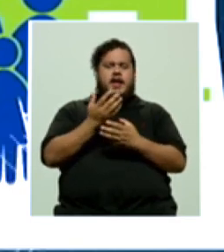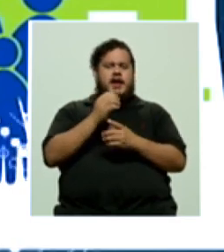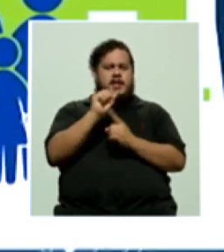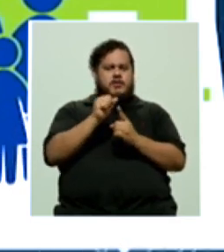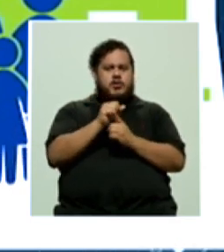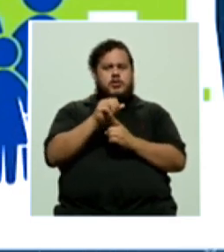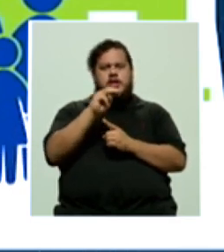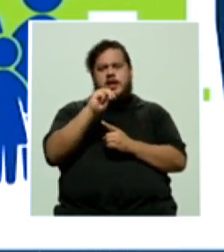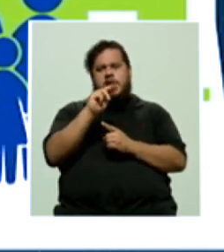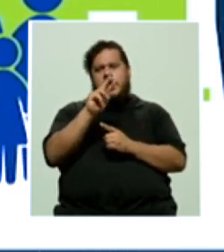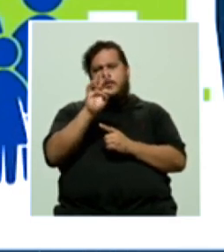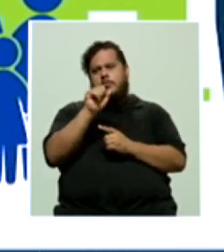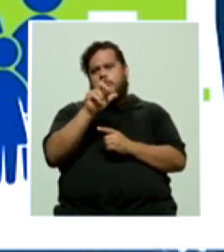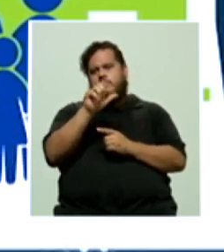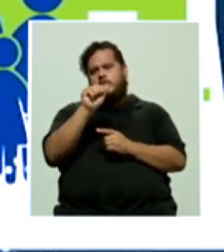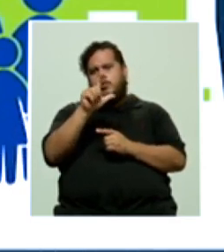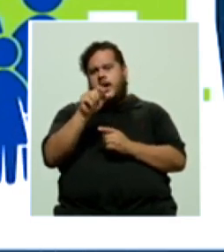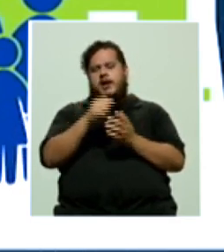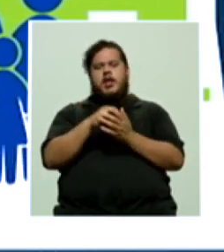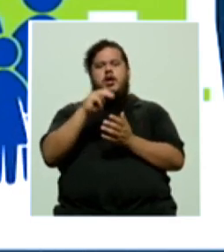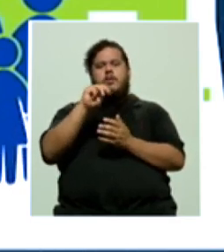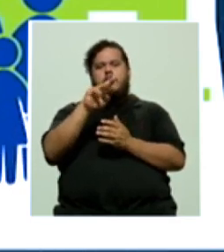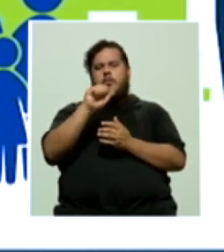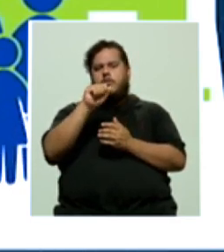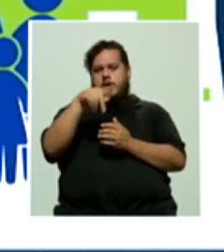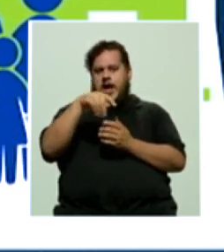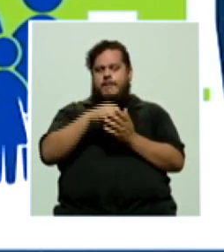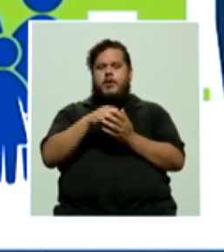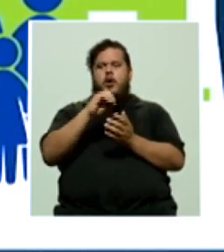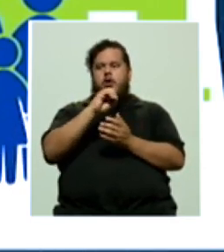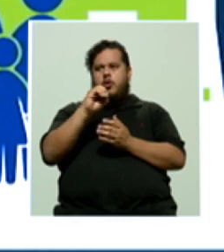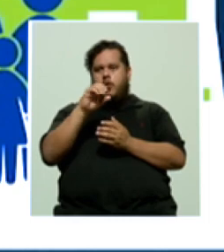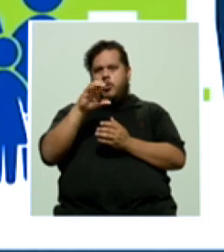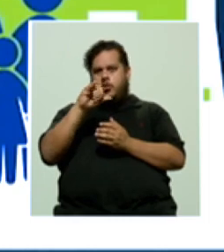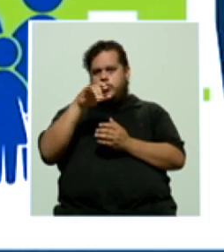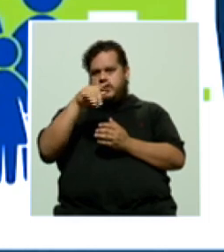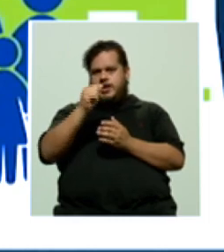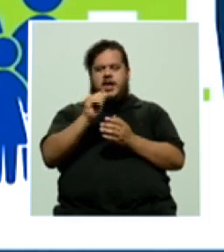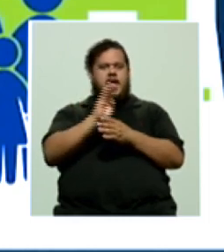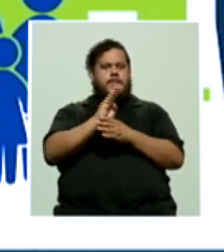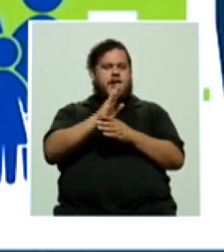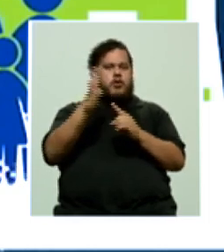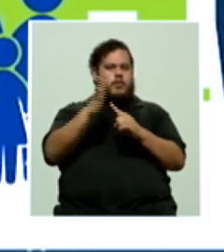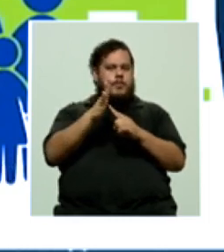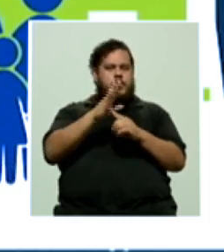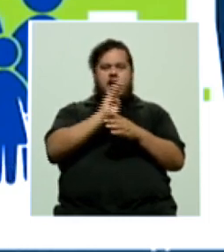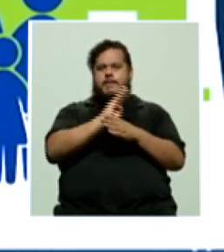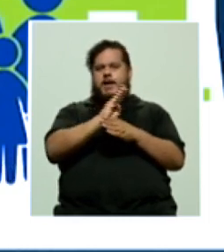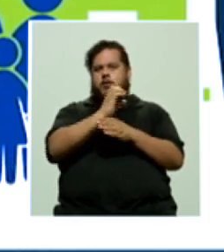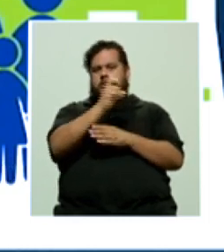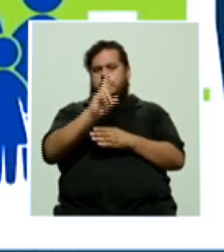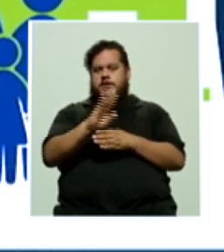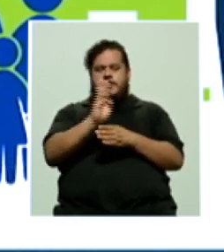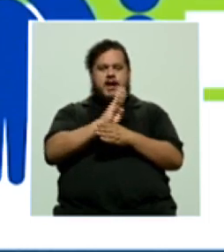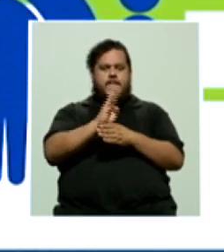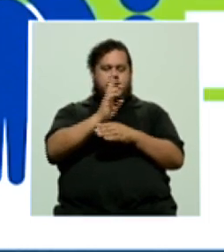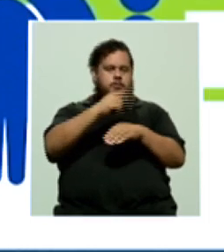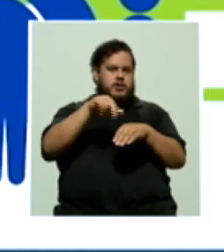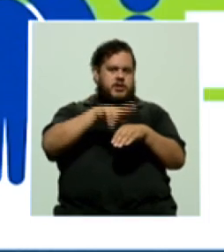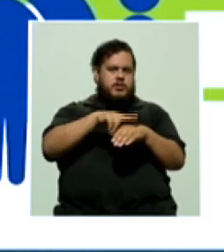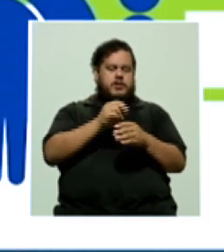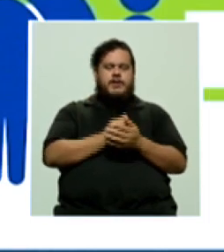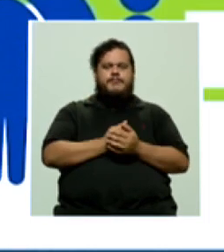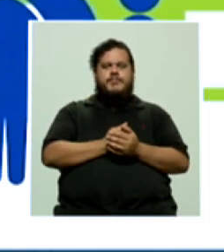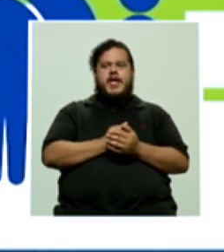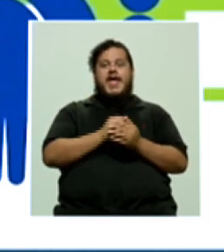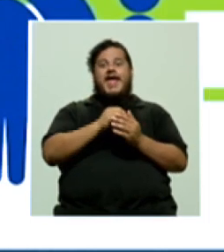Amutual, MUCAP, COSIQUE, COPE Alianza, COPENAE, Banco Popular, Banco de Costa Rica o Banco Nacional.